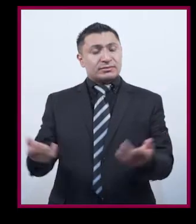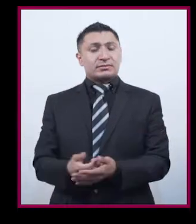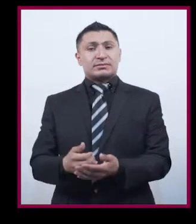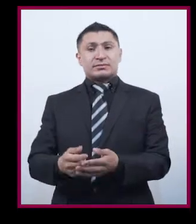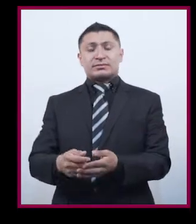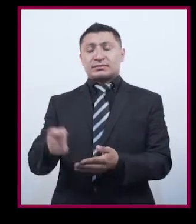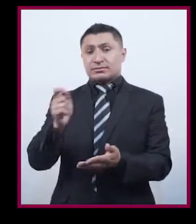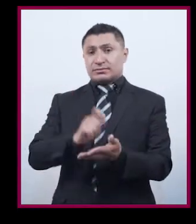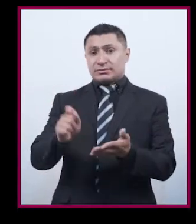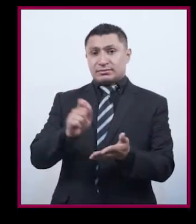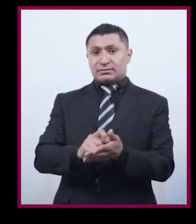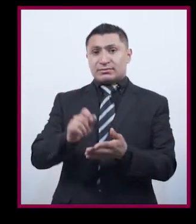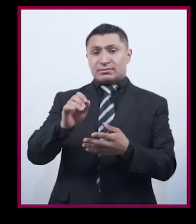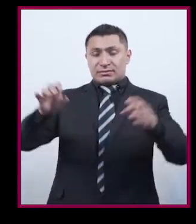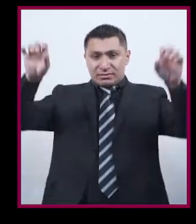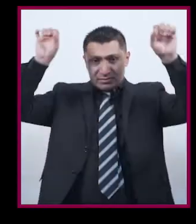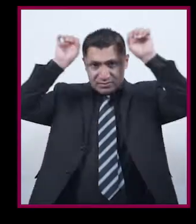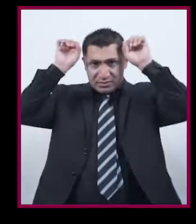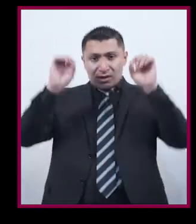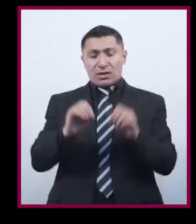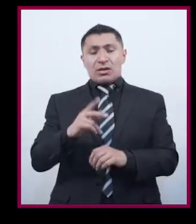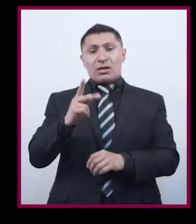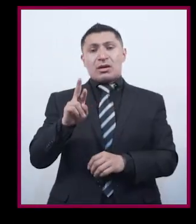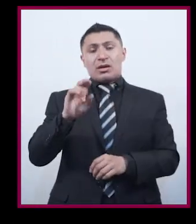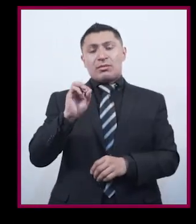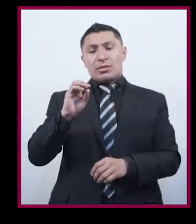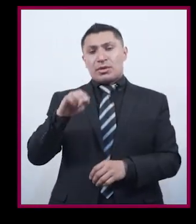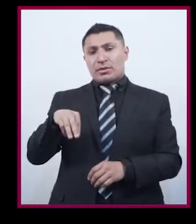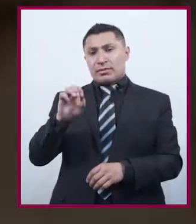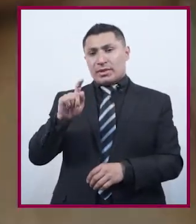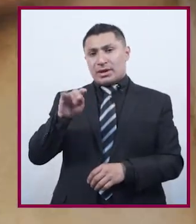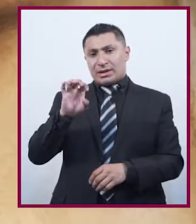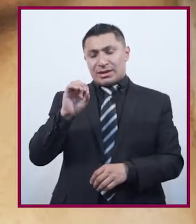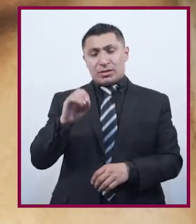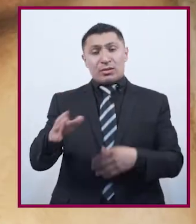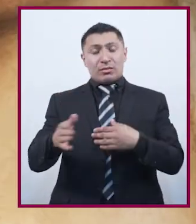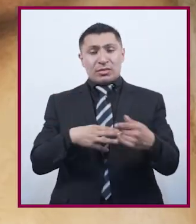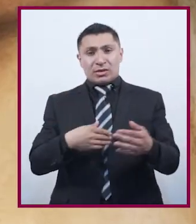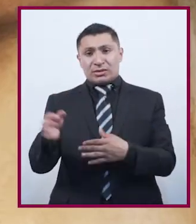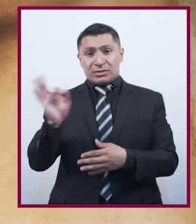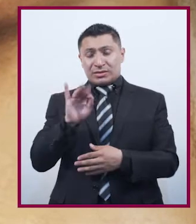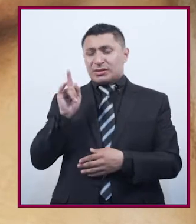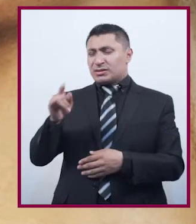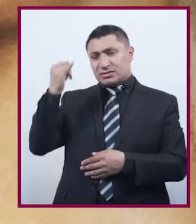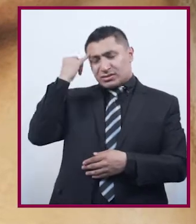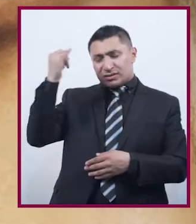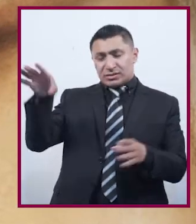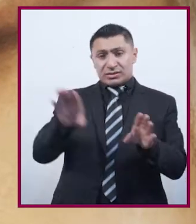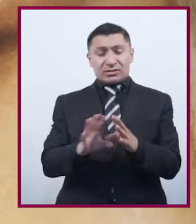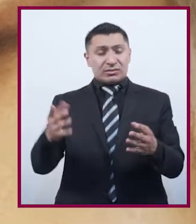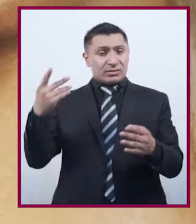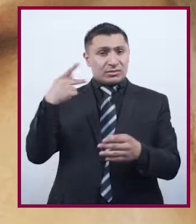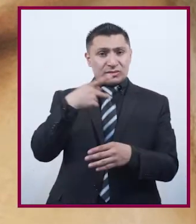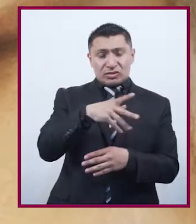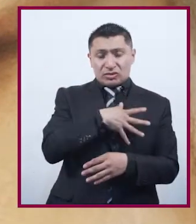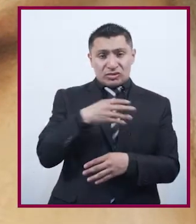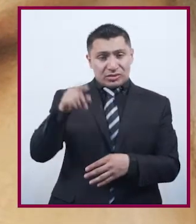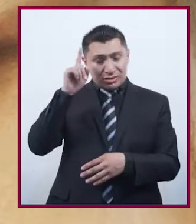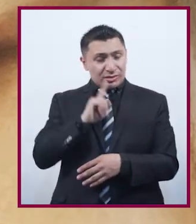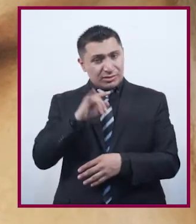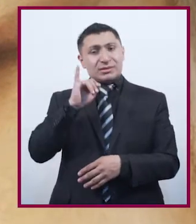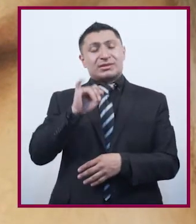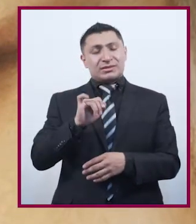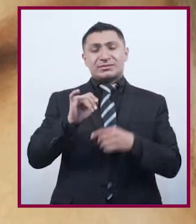de Frankenstein o de Prometeo moderno. ¿Será que las ideas de Wollstonecraft influyeron a su hija? Desde luego que